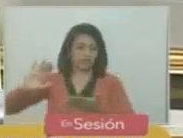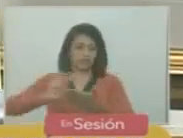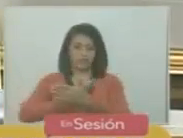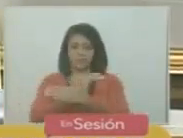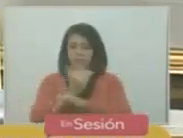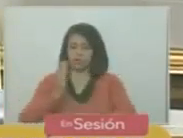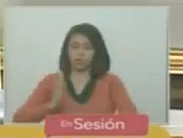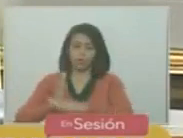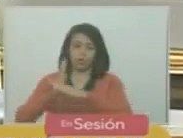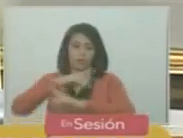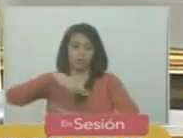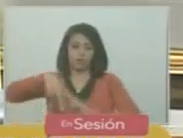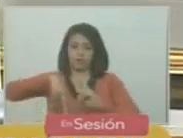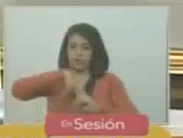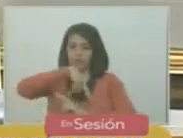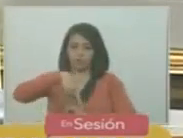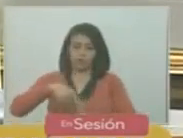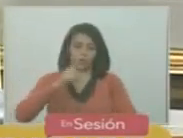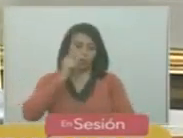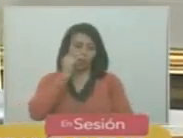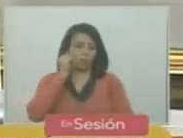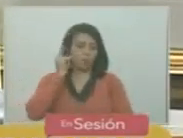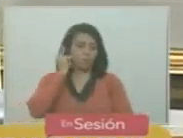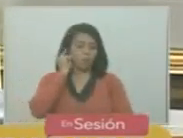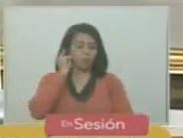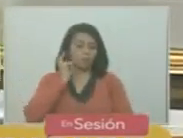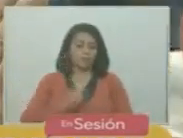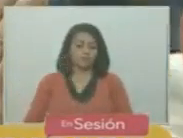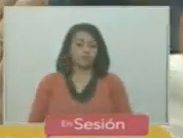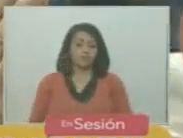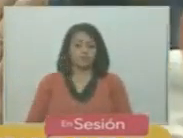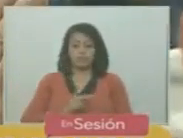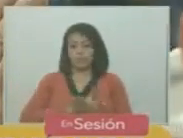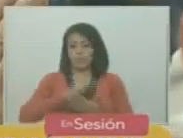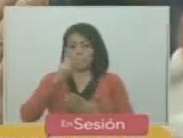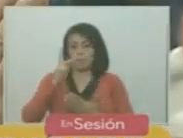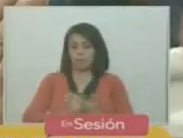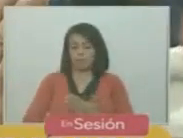en contra de las revolucionarias y los revolucionarios, el plan